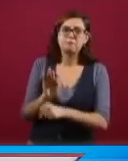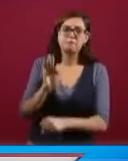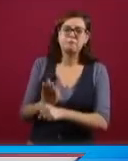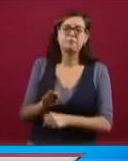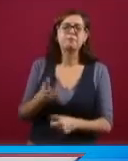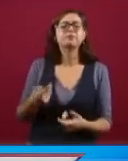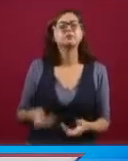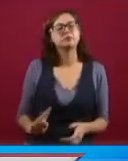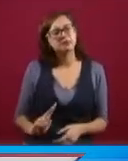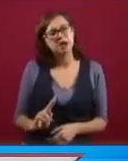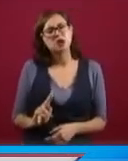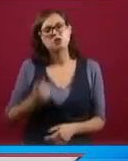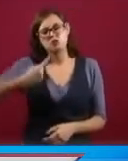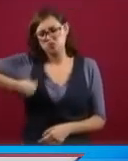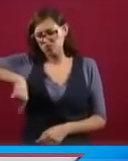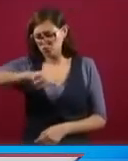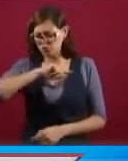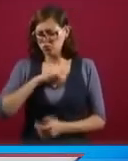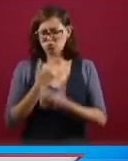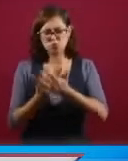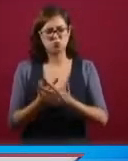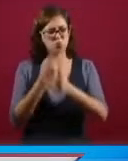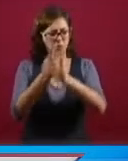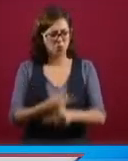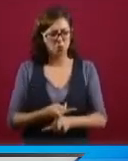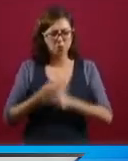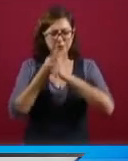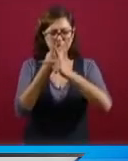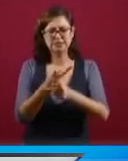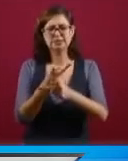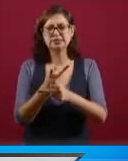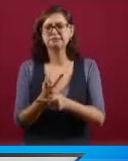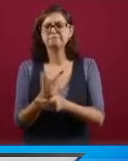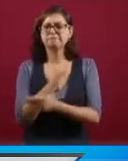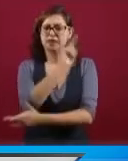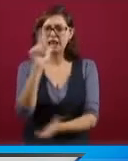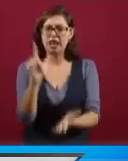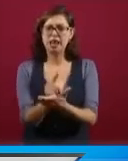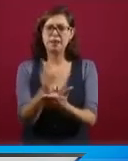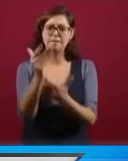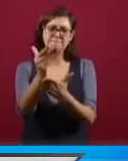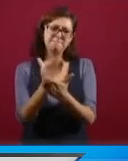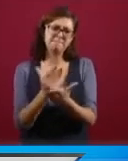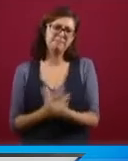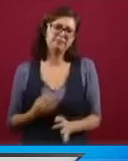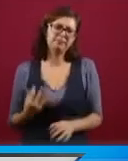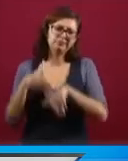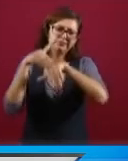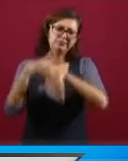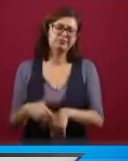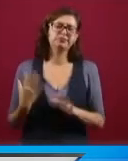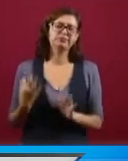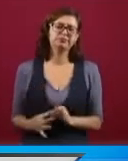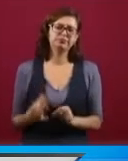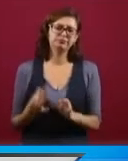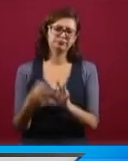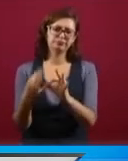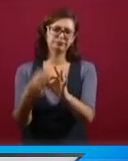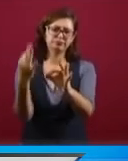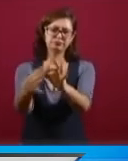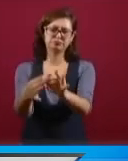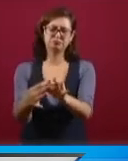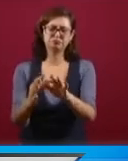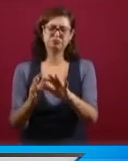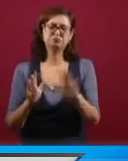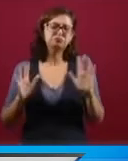su mayoría se están declarando improcedentes porque no cuentan con el sustento legal y han sido mecanismos políticos para detener el proyecto. Se procede